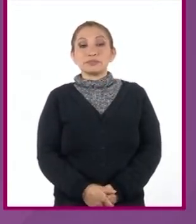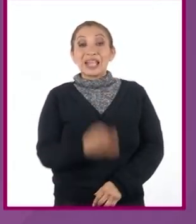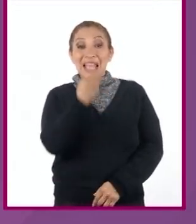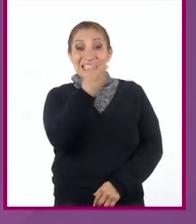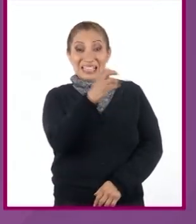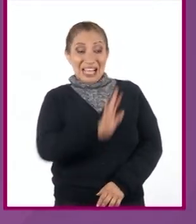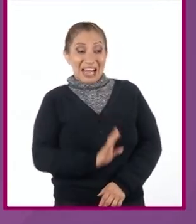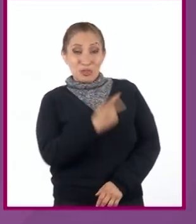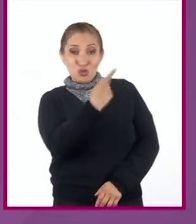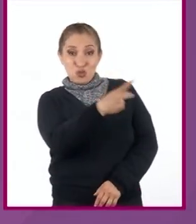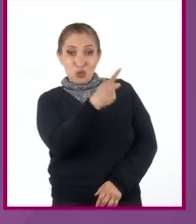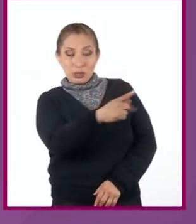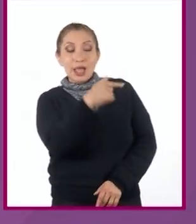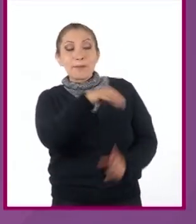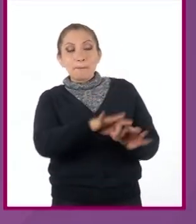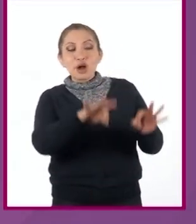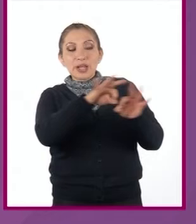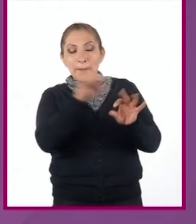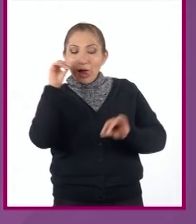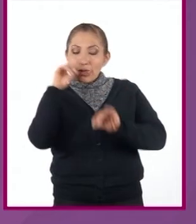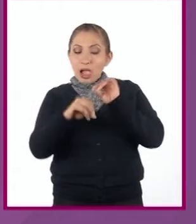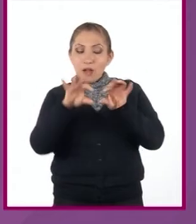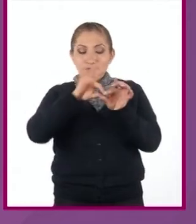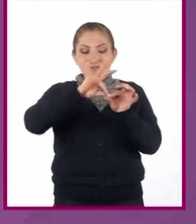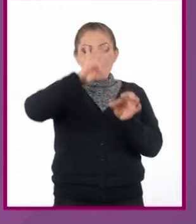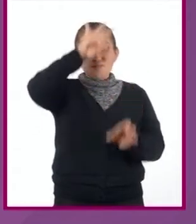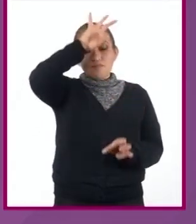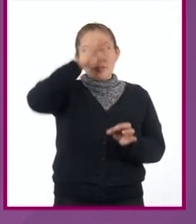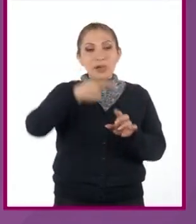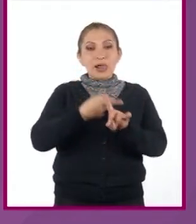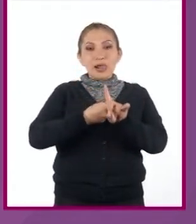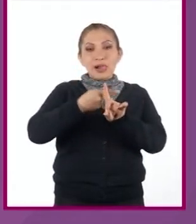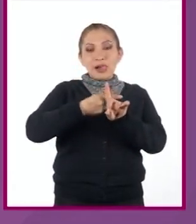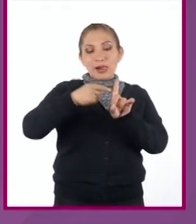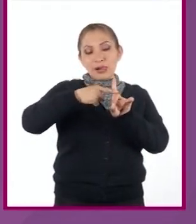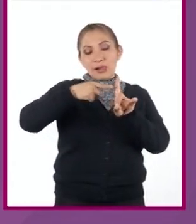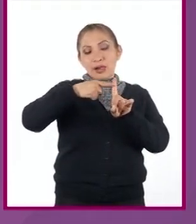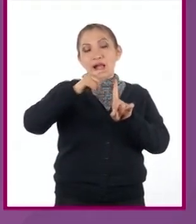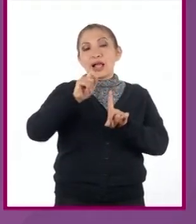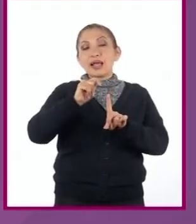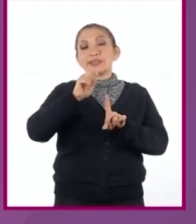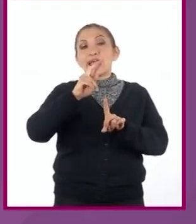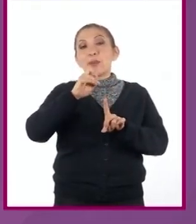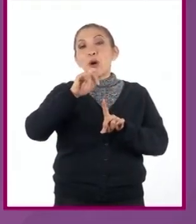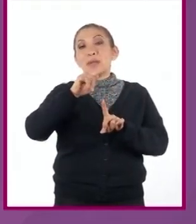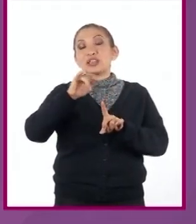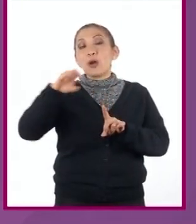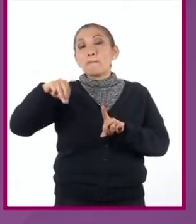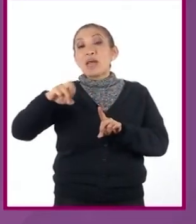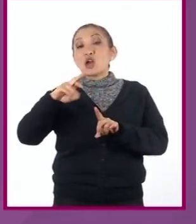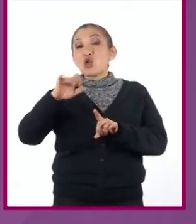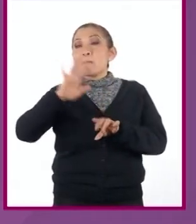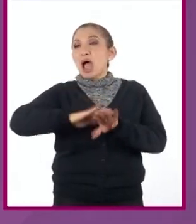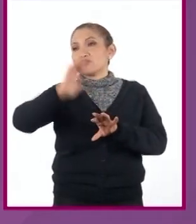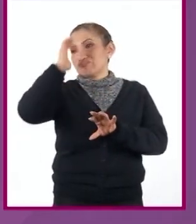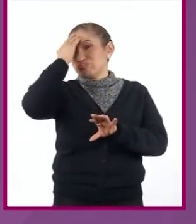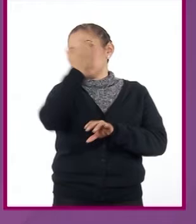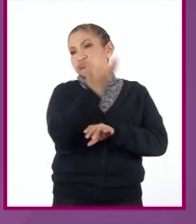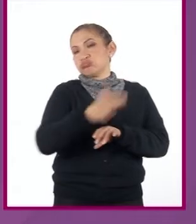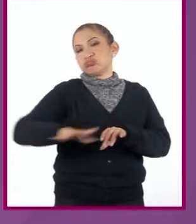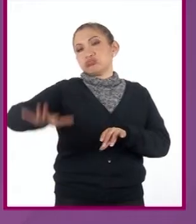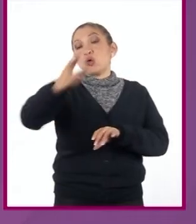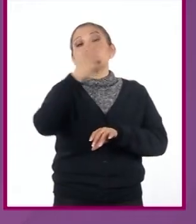Esta característica fue la clave para construir un termómetro. El termómetro de mercurio es el más conocido y